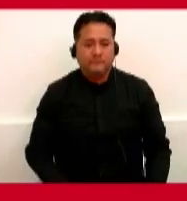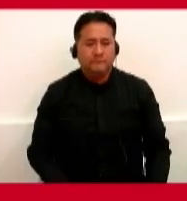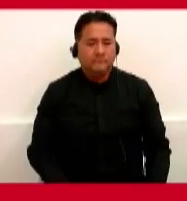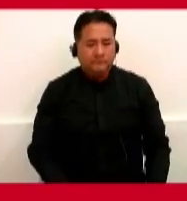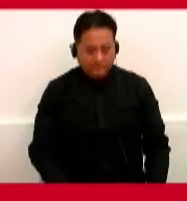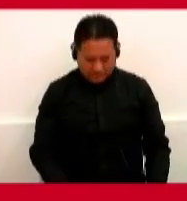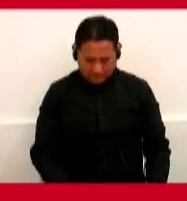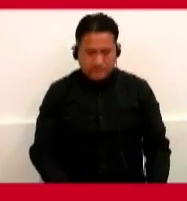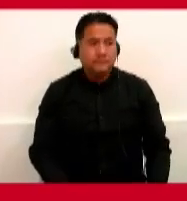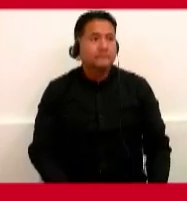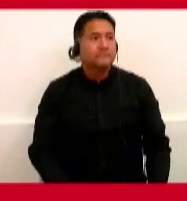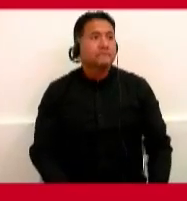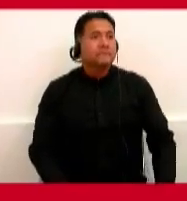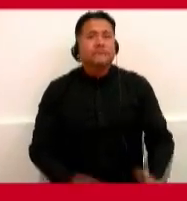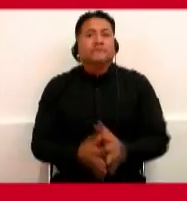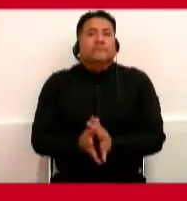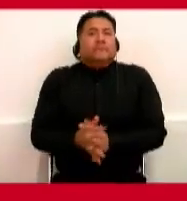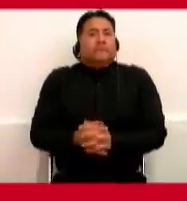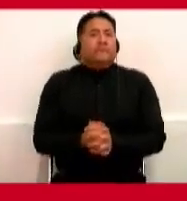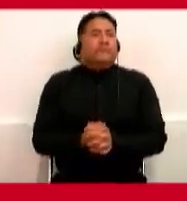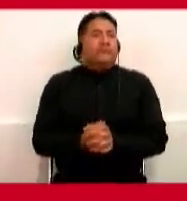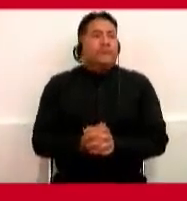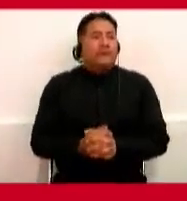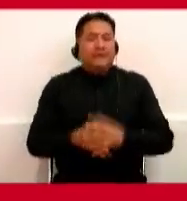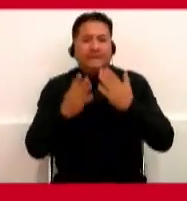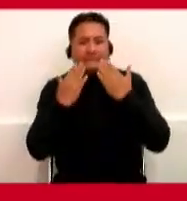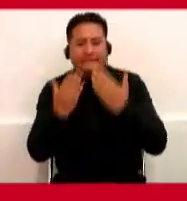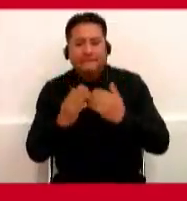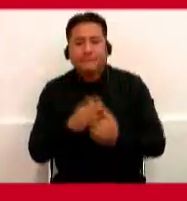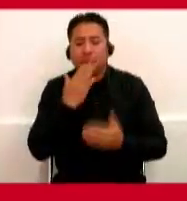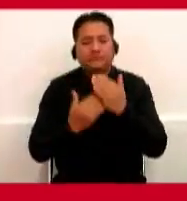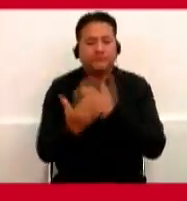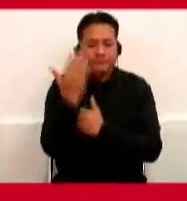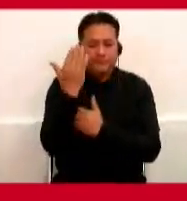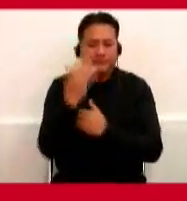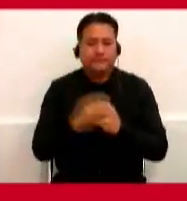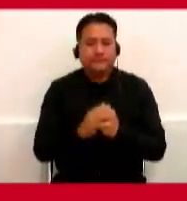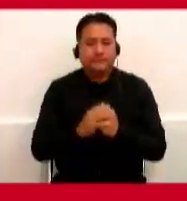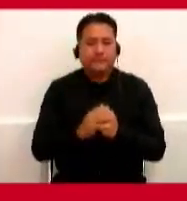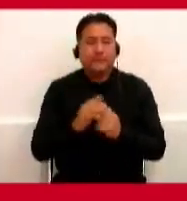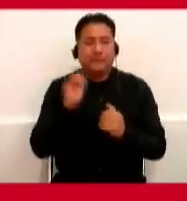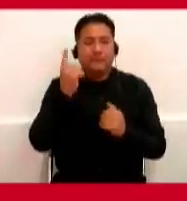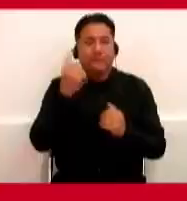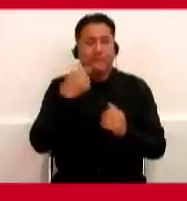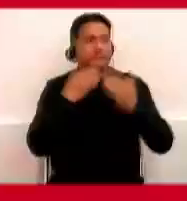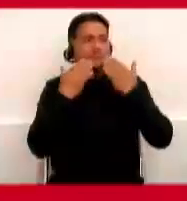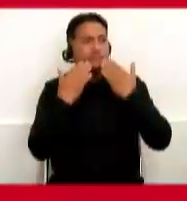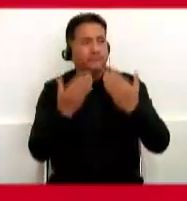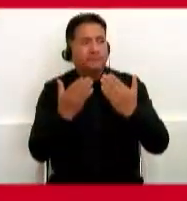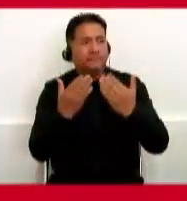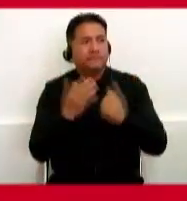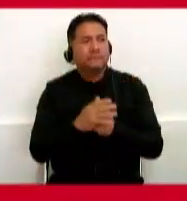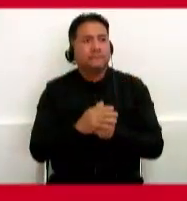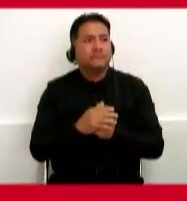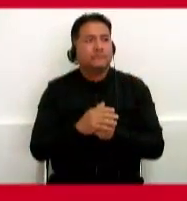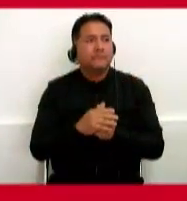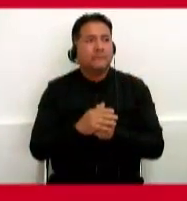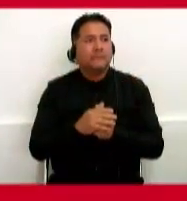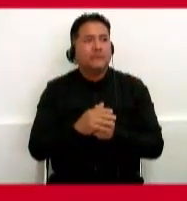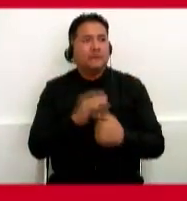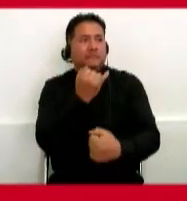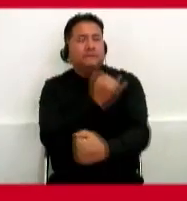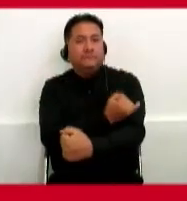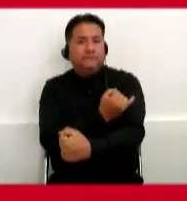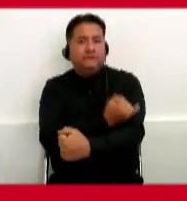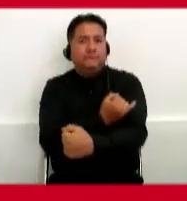Volca. Adelante. Gracias. Buenos días. Primero, agradecer al Instituto de Ingenieros de Minas del Perú y